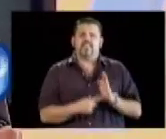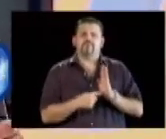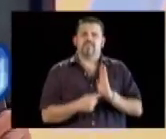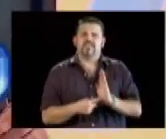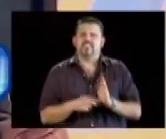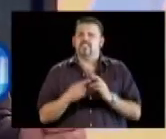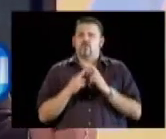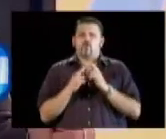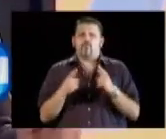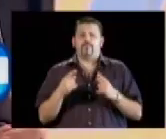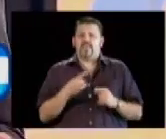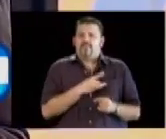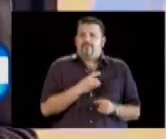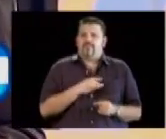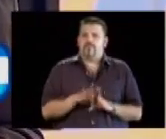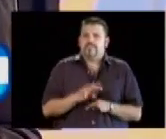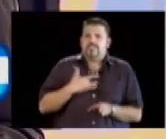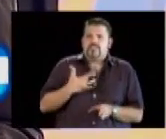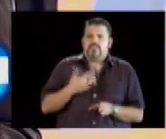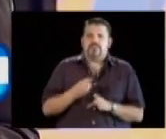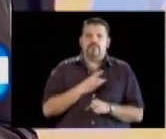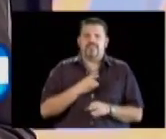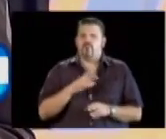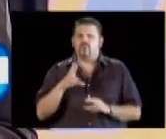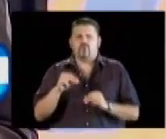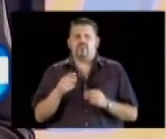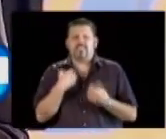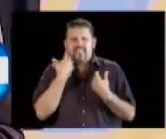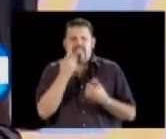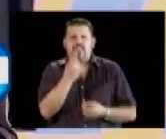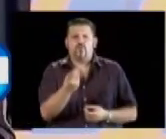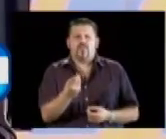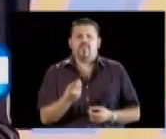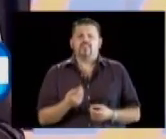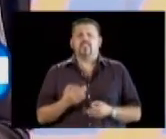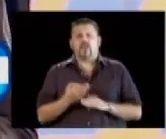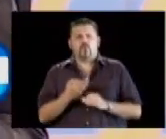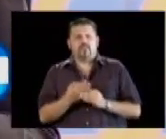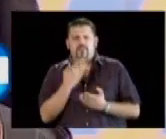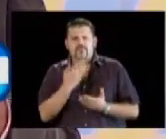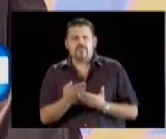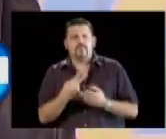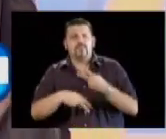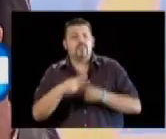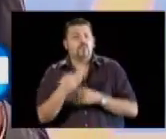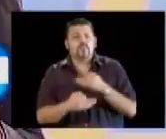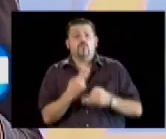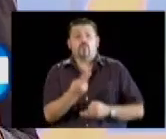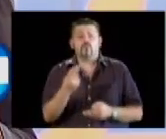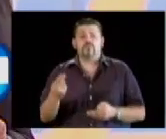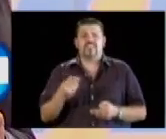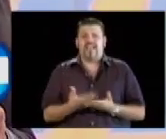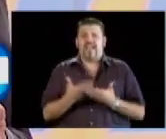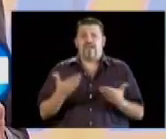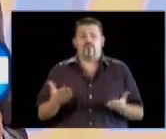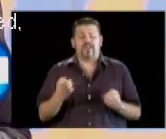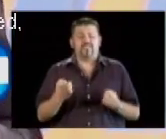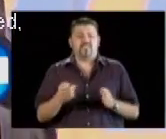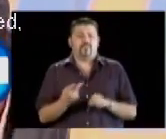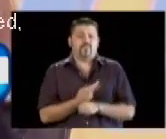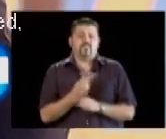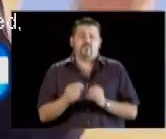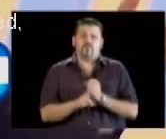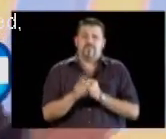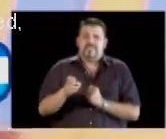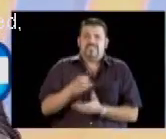el miedo al miedo, les quiero dar la bienvenida a todos, porque verdaderamente ha sido ejemplar lo que está pasando en esta ciudad.